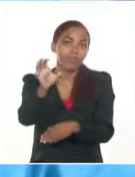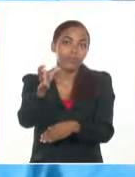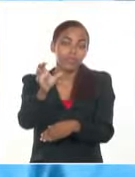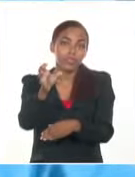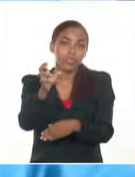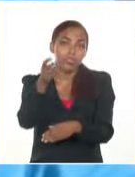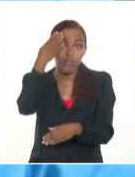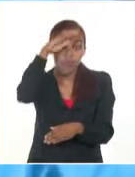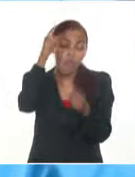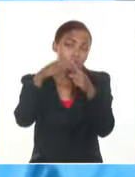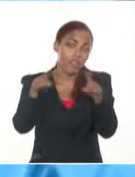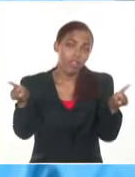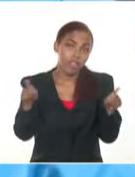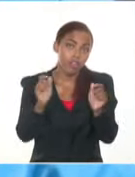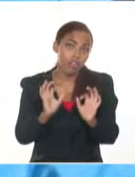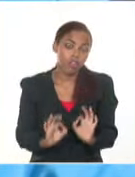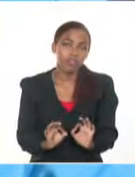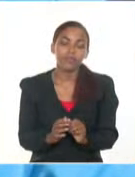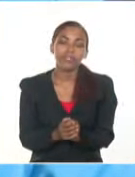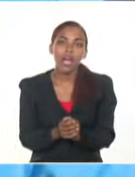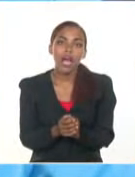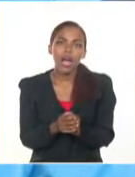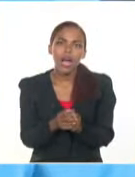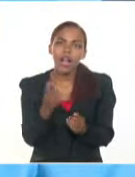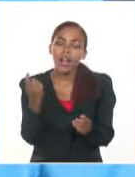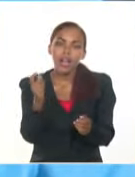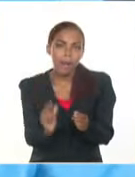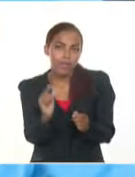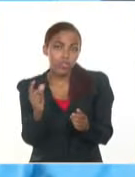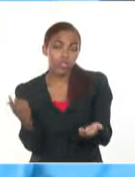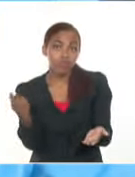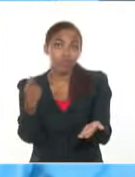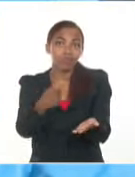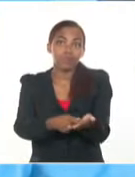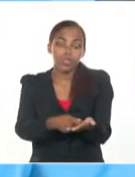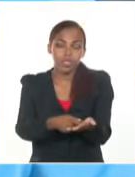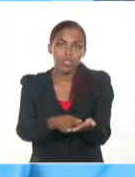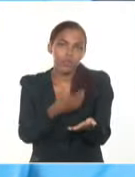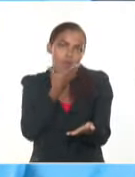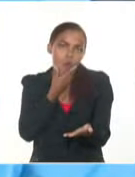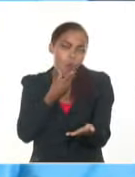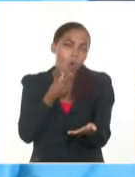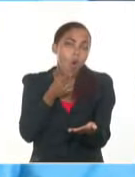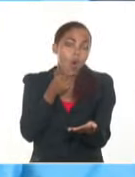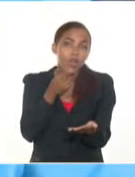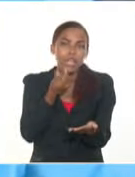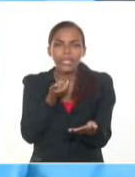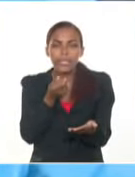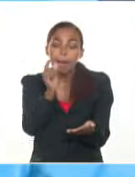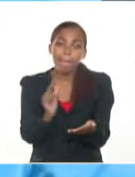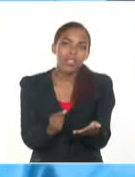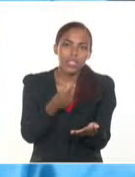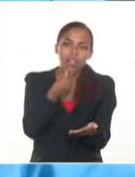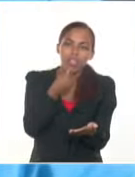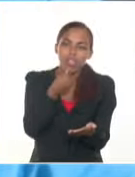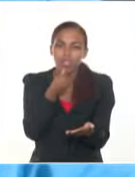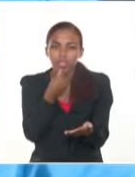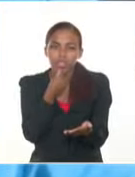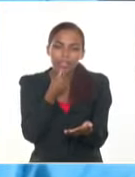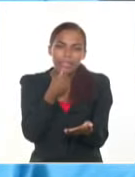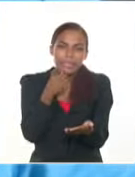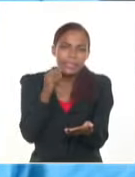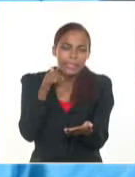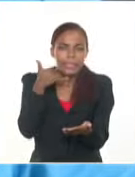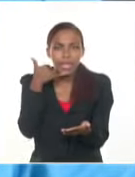Cuba. Los clientes, más bien la parte joven, hay muchas personas mayores que no poseen teléfono,